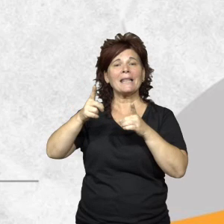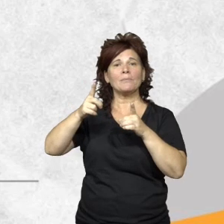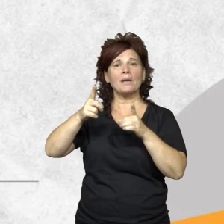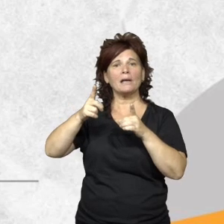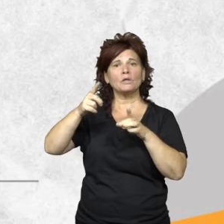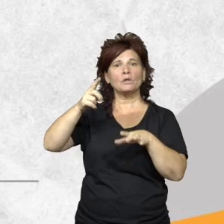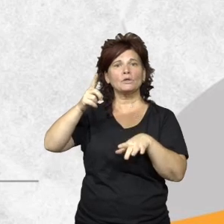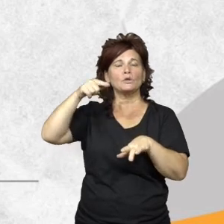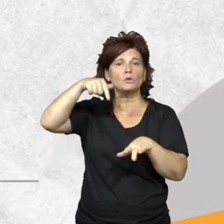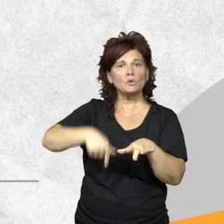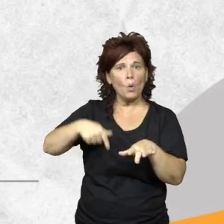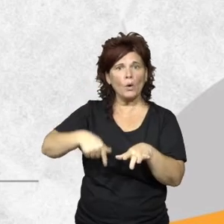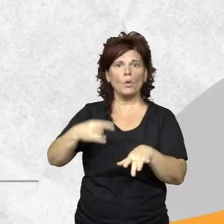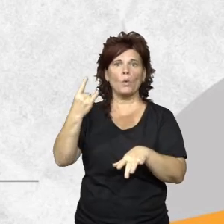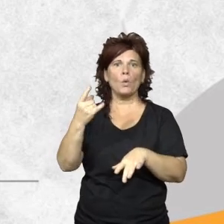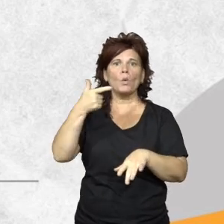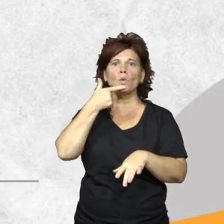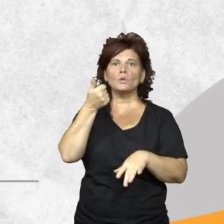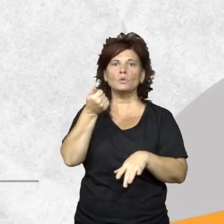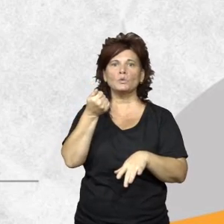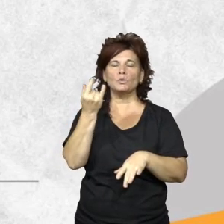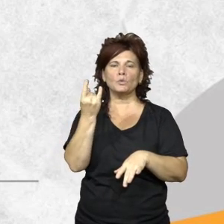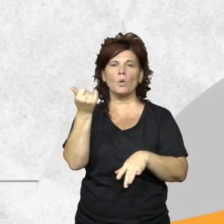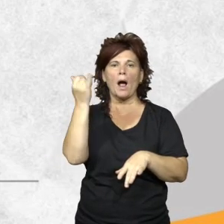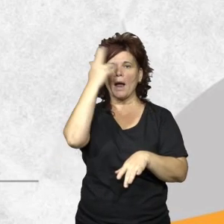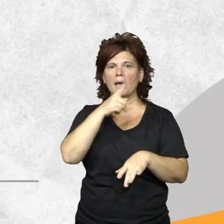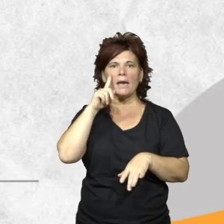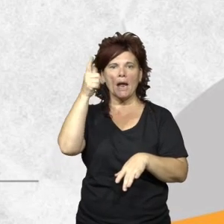provincia Ushuaia.